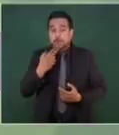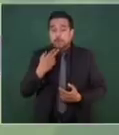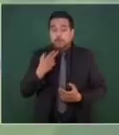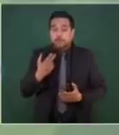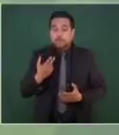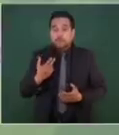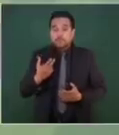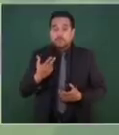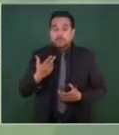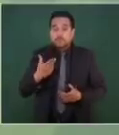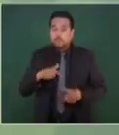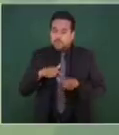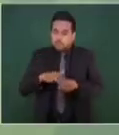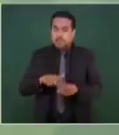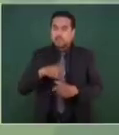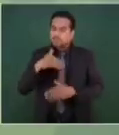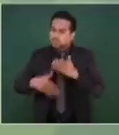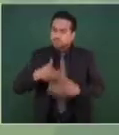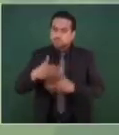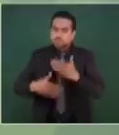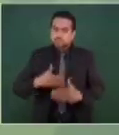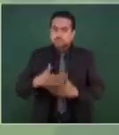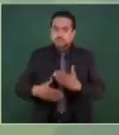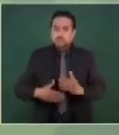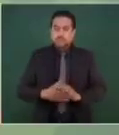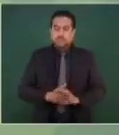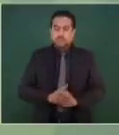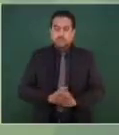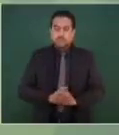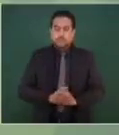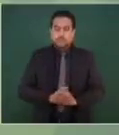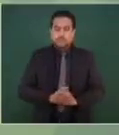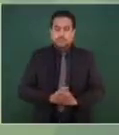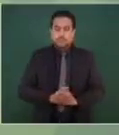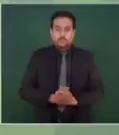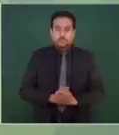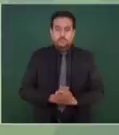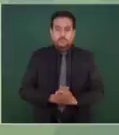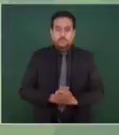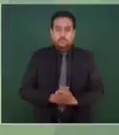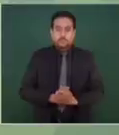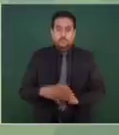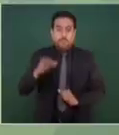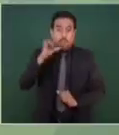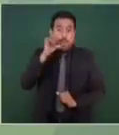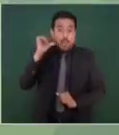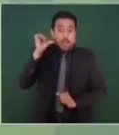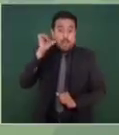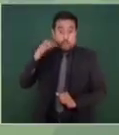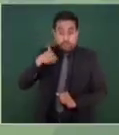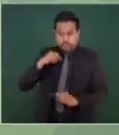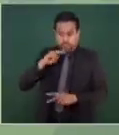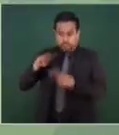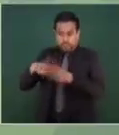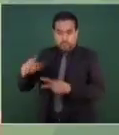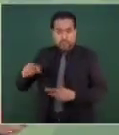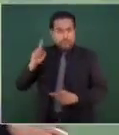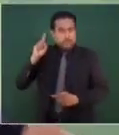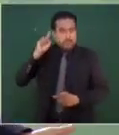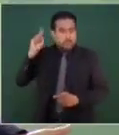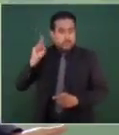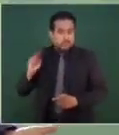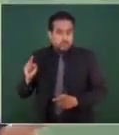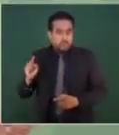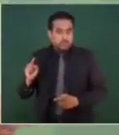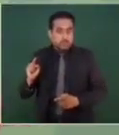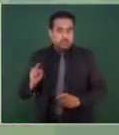seguir avanzando. Estuvimos en Zacatecas ayer, porque